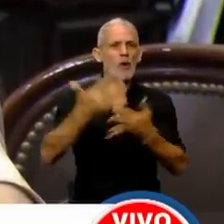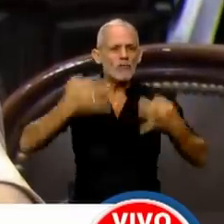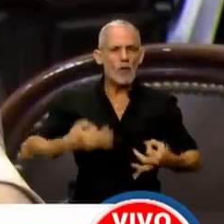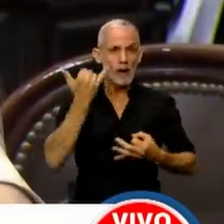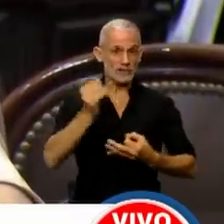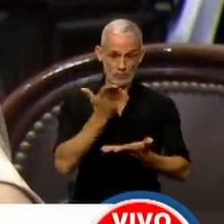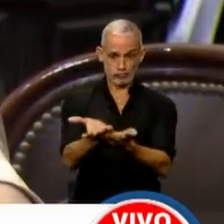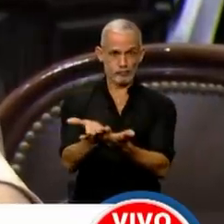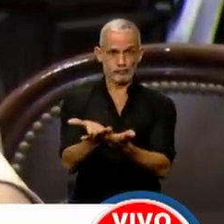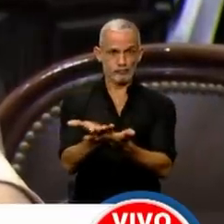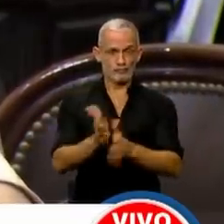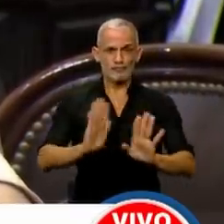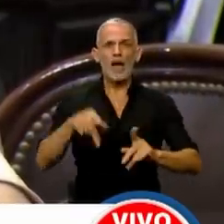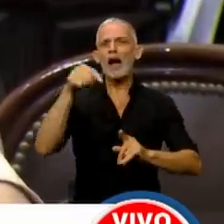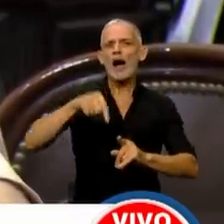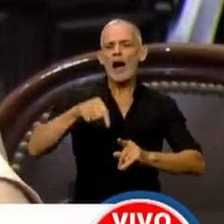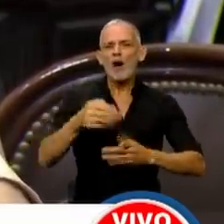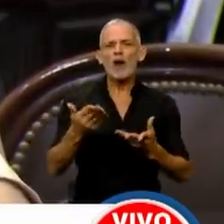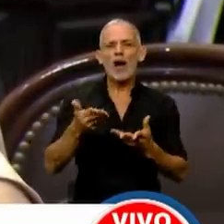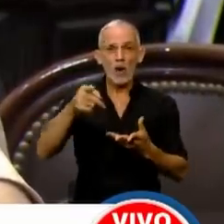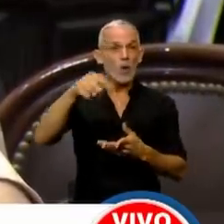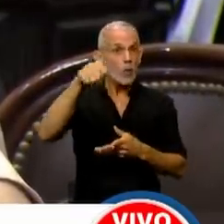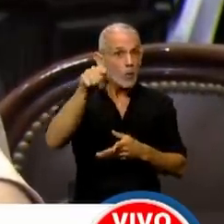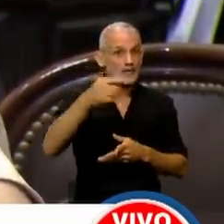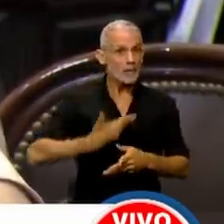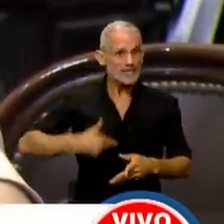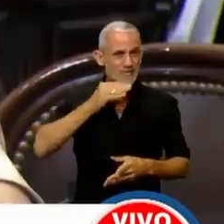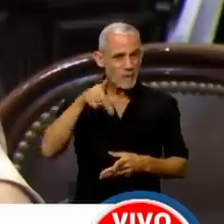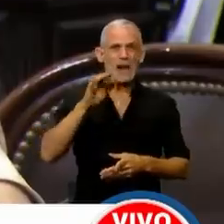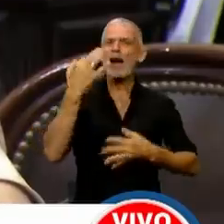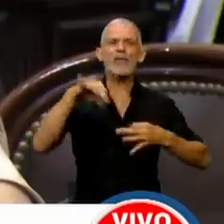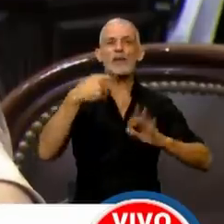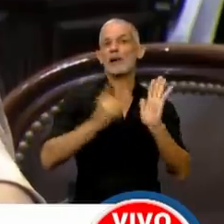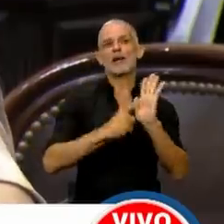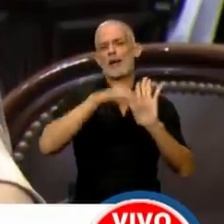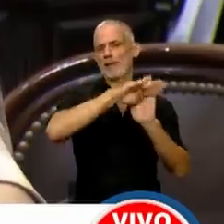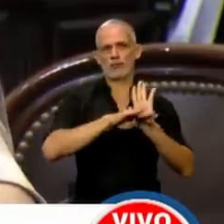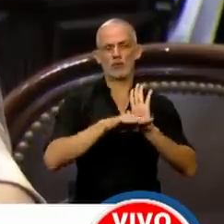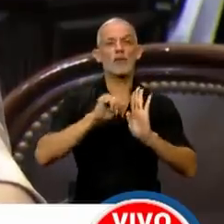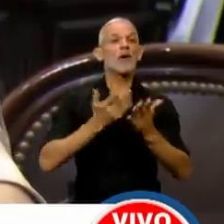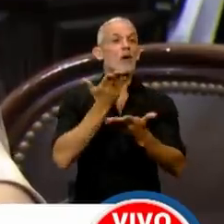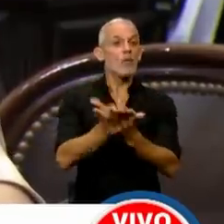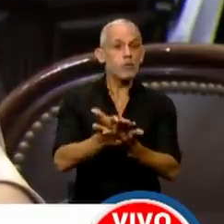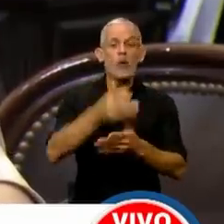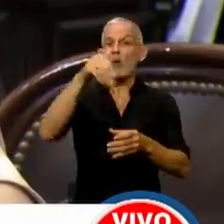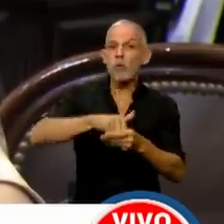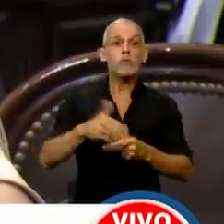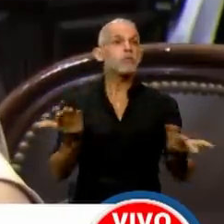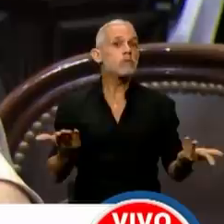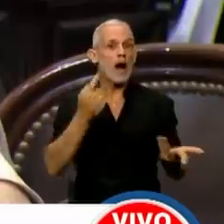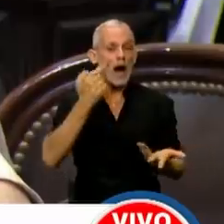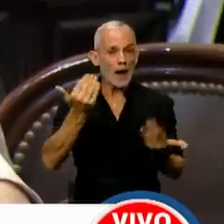ya fue formulada y lo que está poniendo, lo que usted debe poner en tratamiento reglamentariamente es la moción que está dando